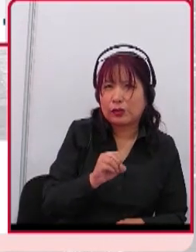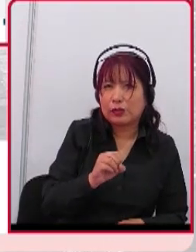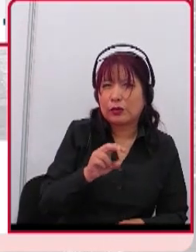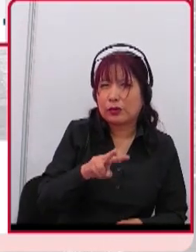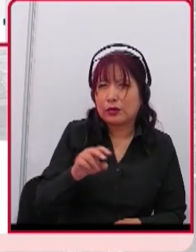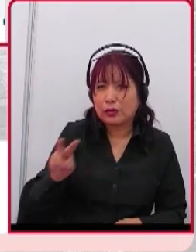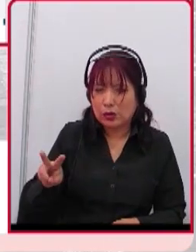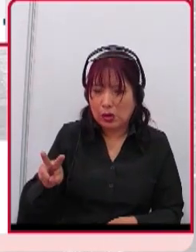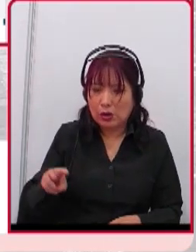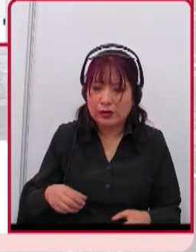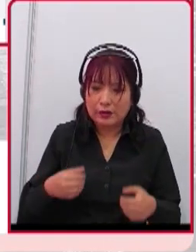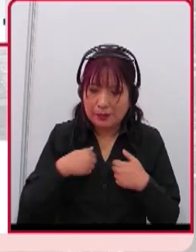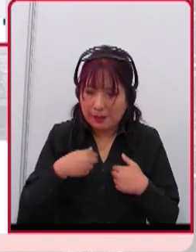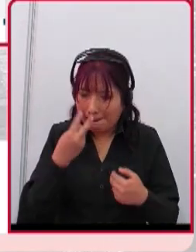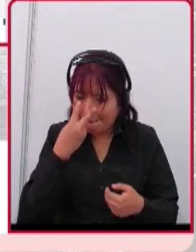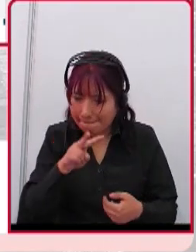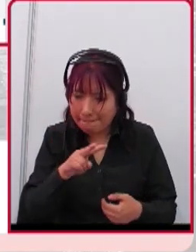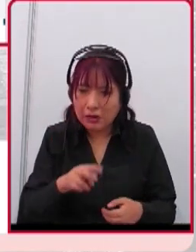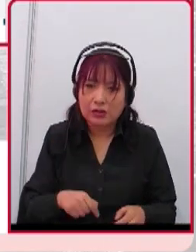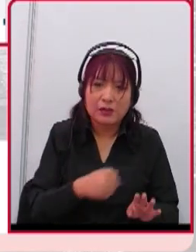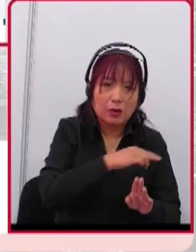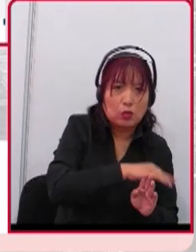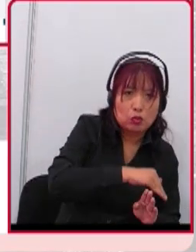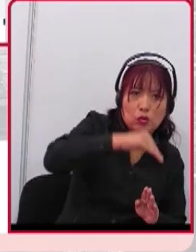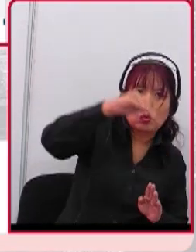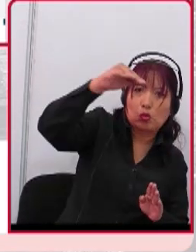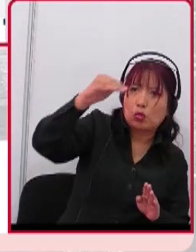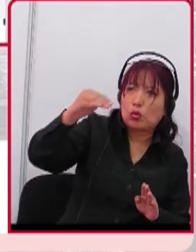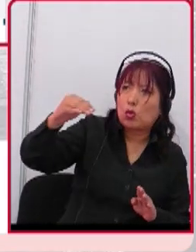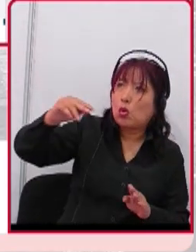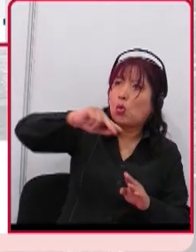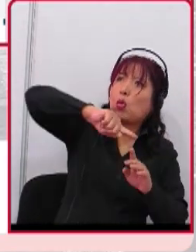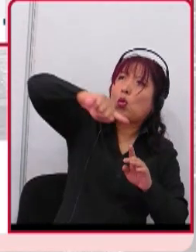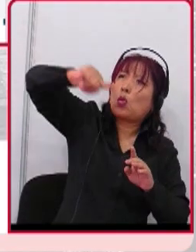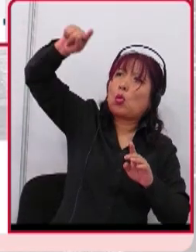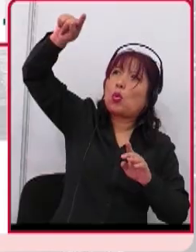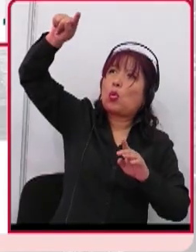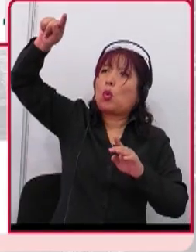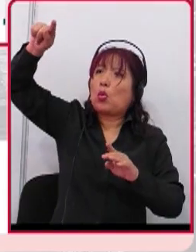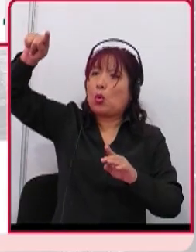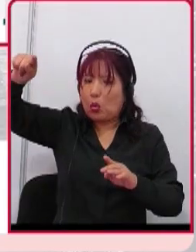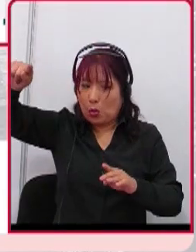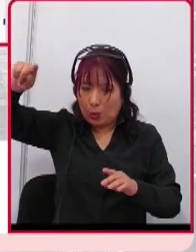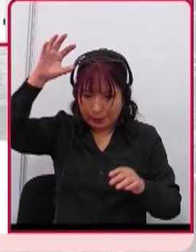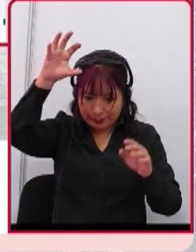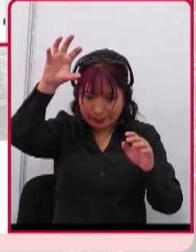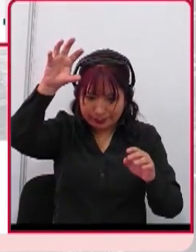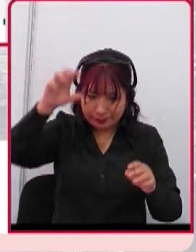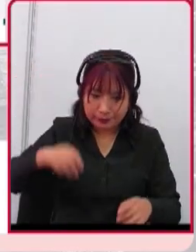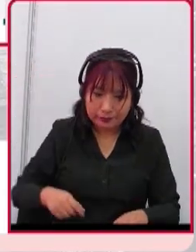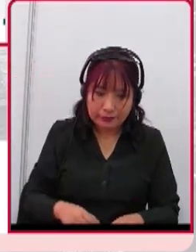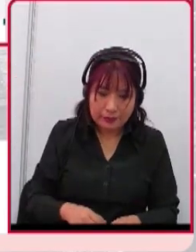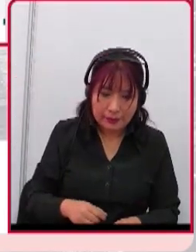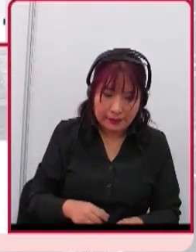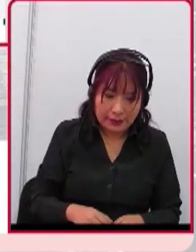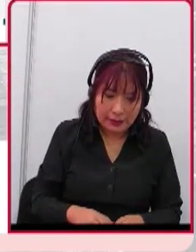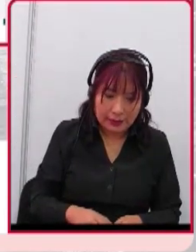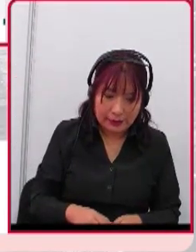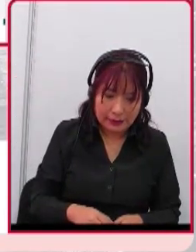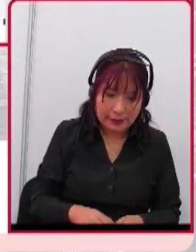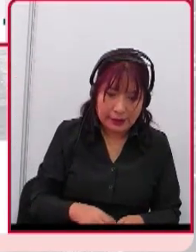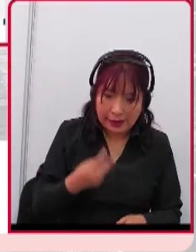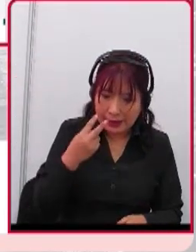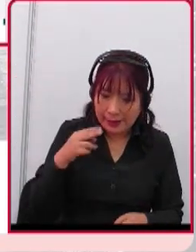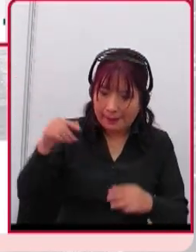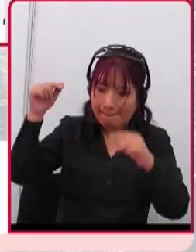metales como el oro y la plata, pero en este caso nos estamos centrando en el cobre. Muy bien, en la parte de abajo podemos ver cifras cerradas del